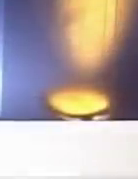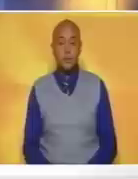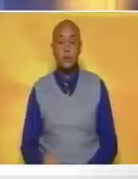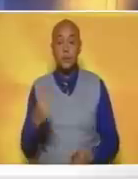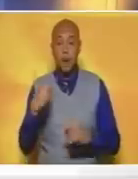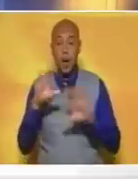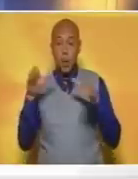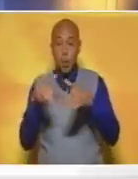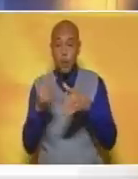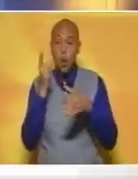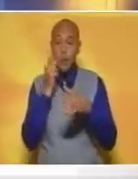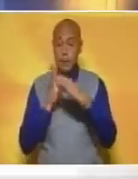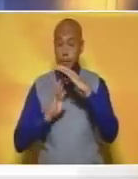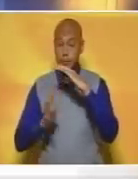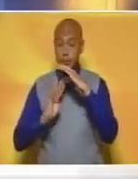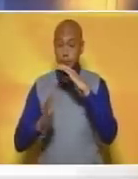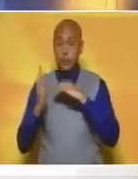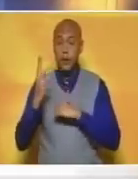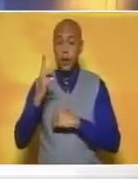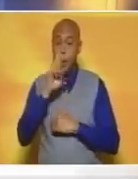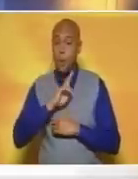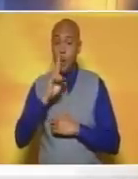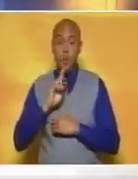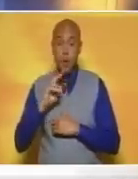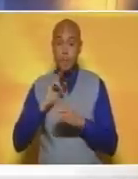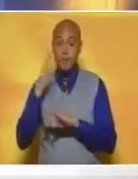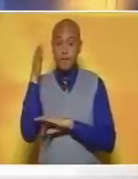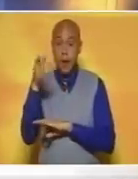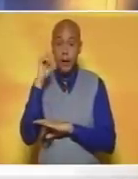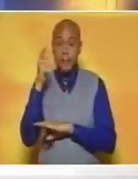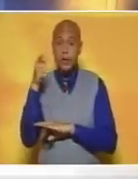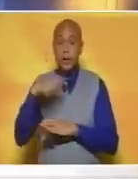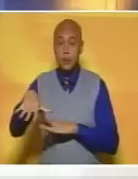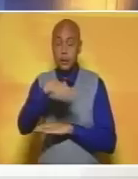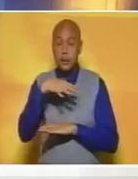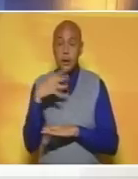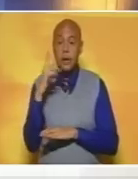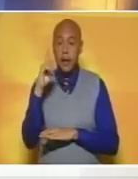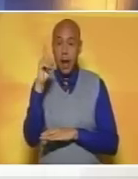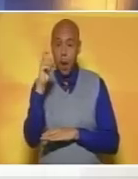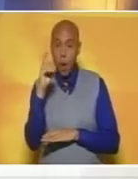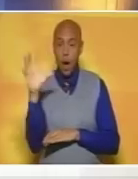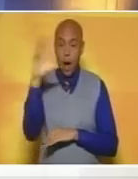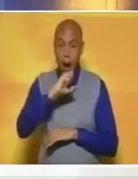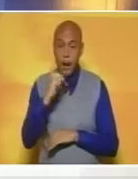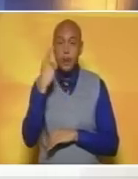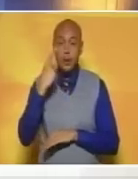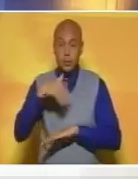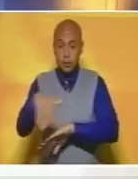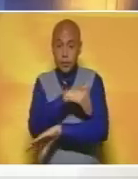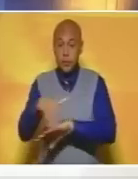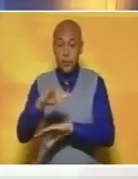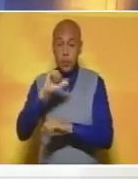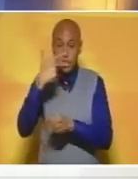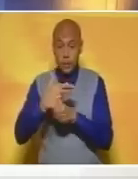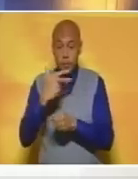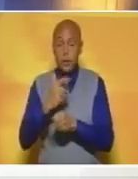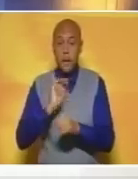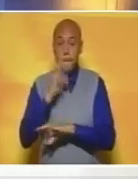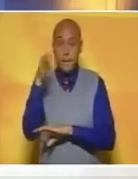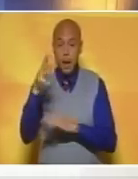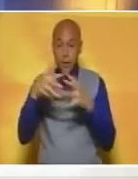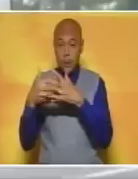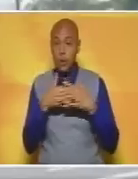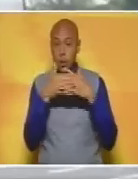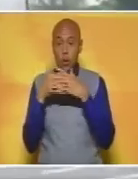Un grupo de migrantes hondureños salió este miércoles hacia el punto de Aguacaliente fronterizo con Guatemala como parte de una caravana que se dirige hacia Estados